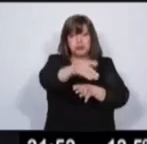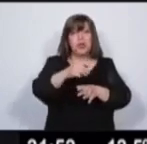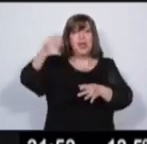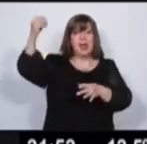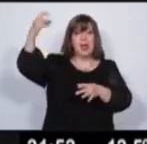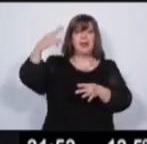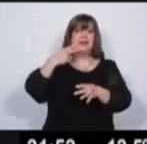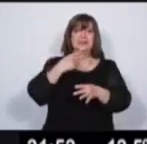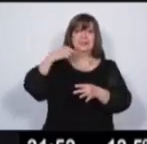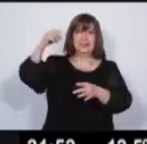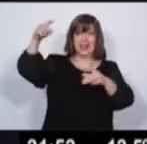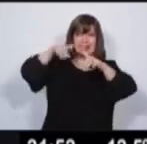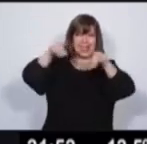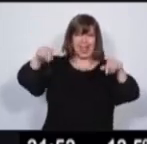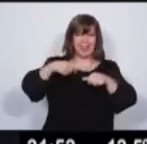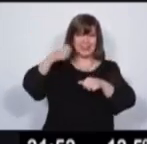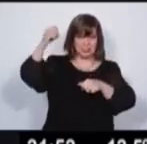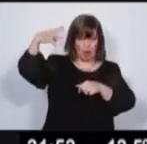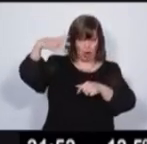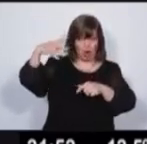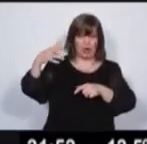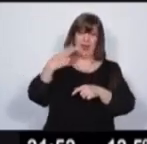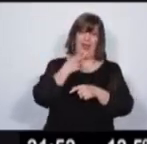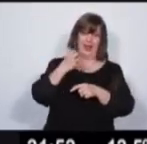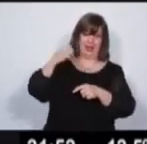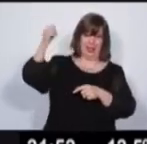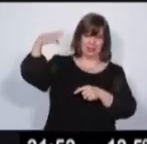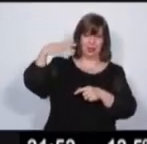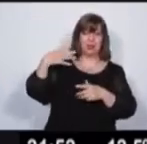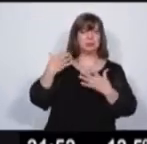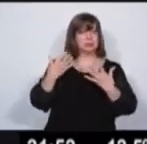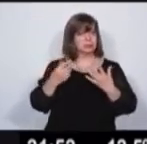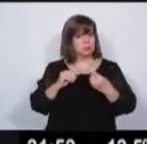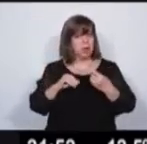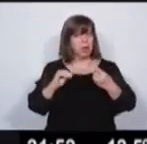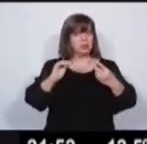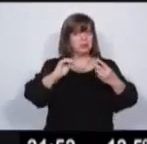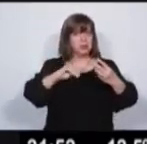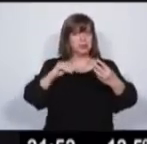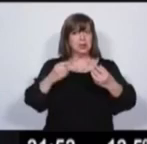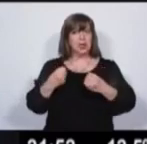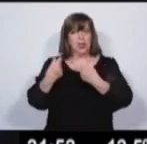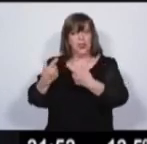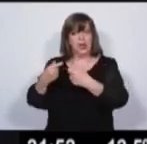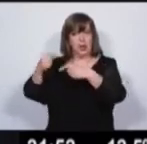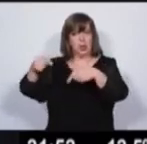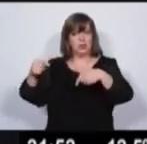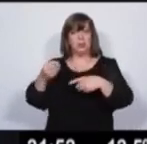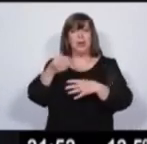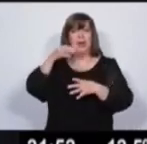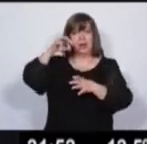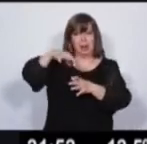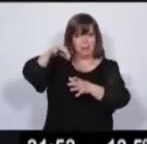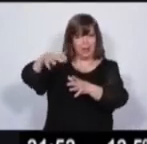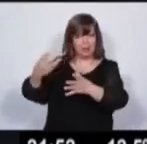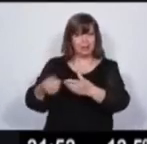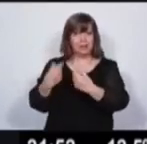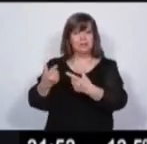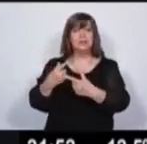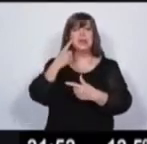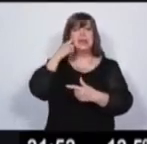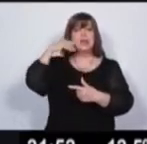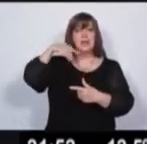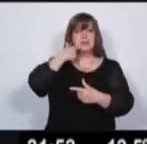gas barato Industrial para agregar valor a nuestros productos frutihortícolas la utilización de